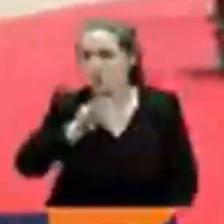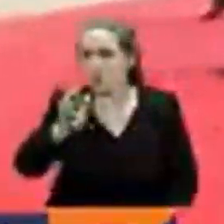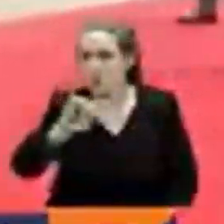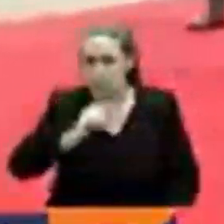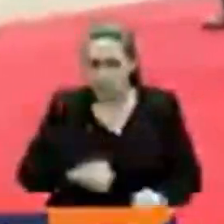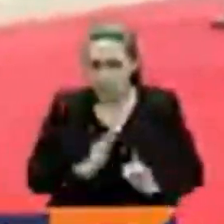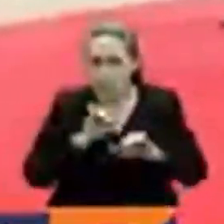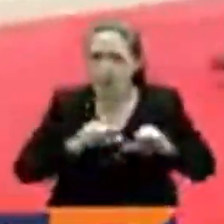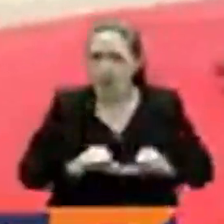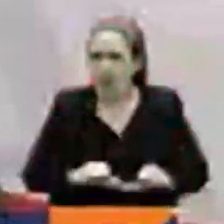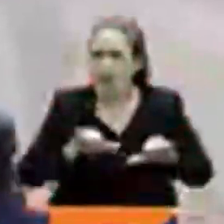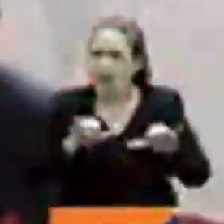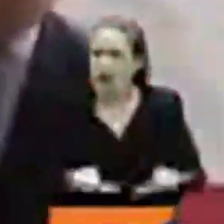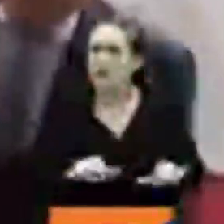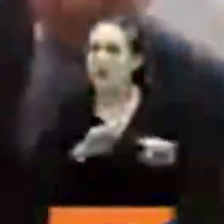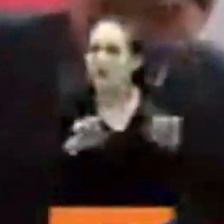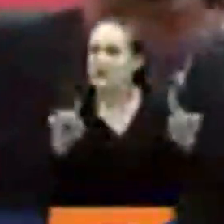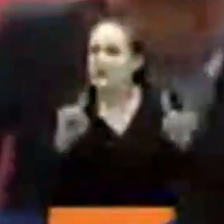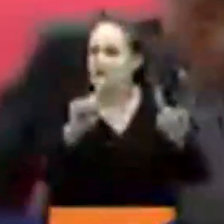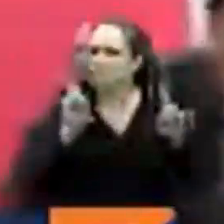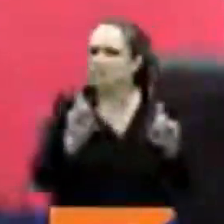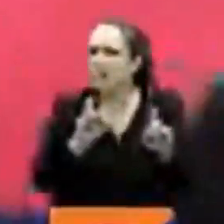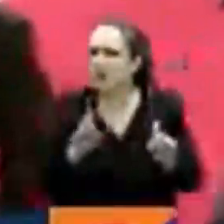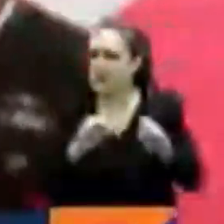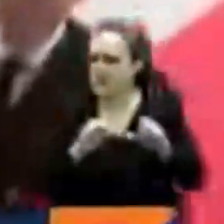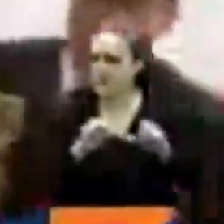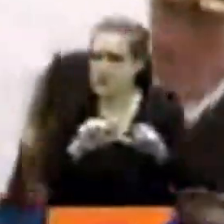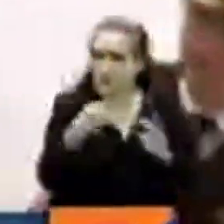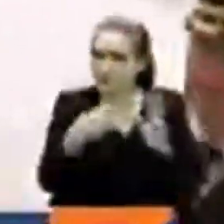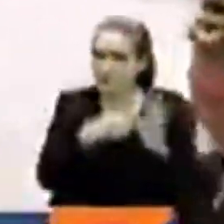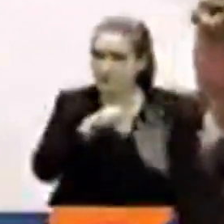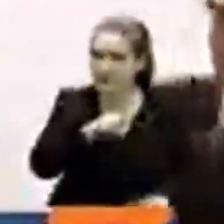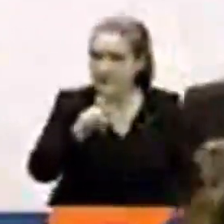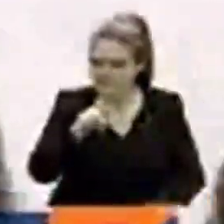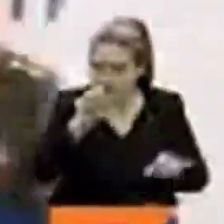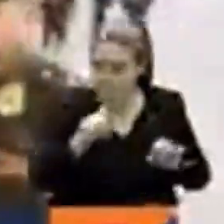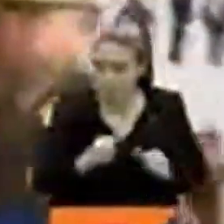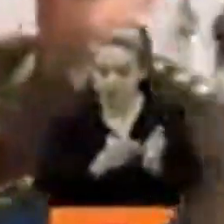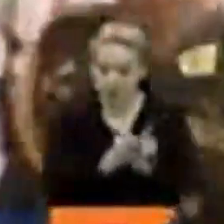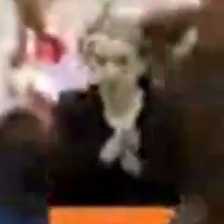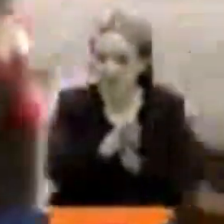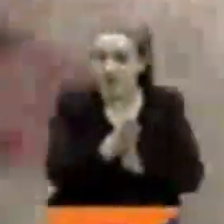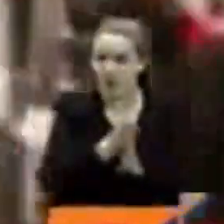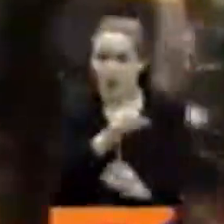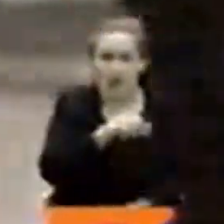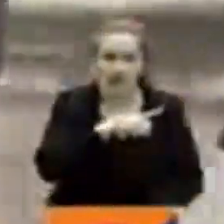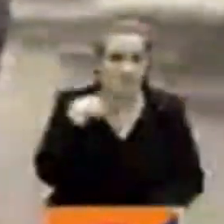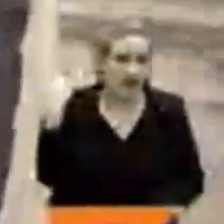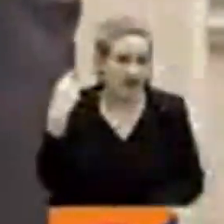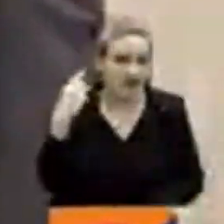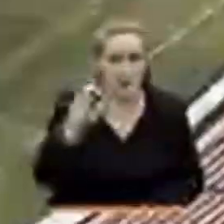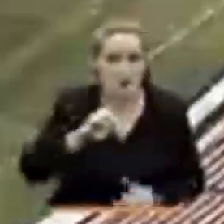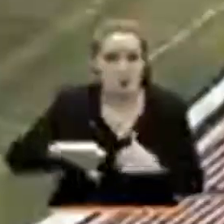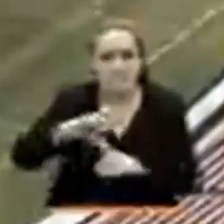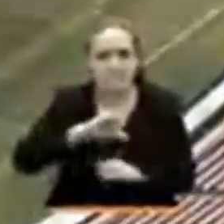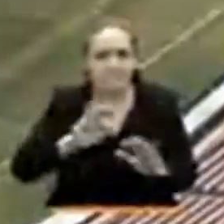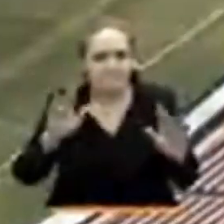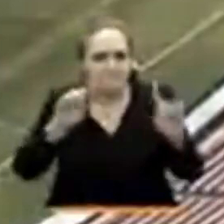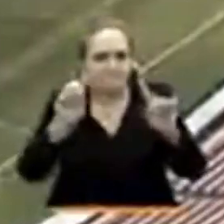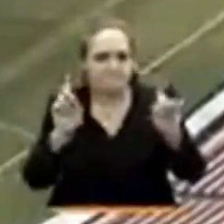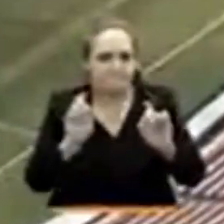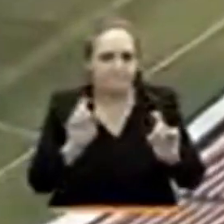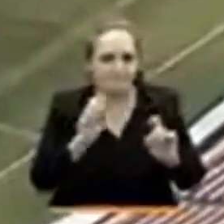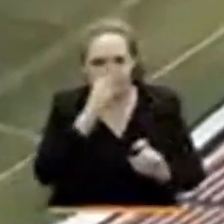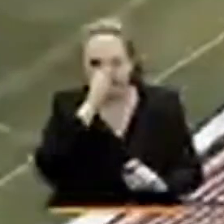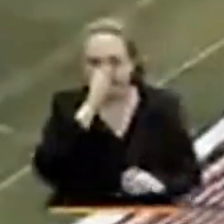Congreso, la gran incógnita es saber si logrará completar el periodo, pues sus antecesores más inmediatos han fracasado en el intento.